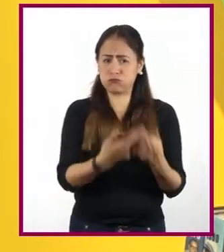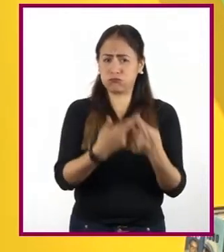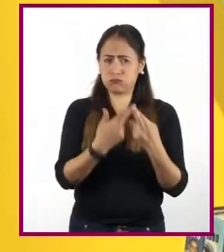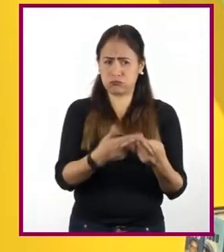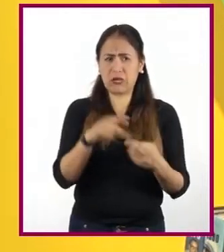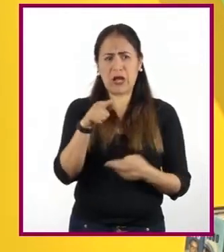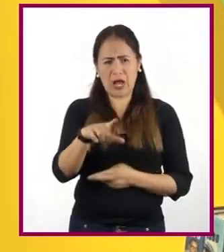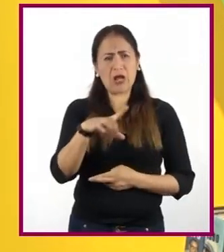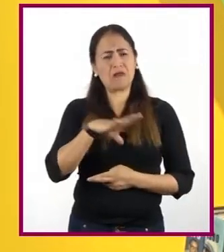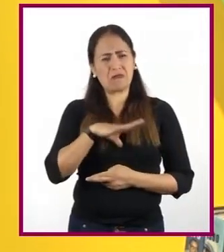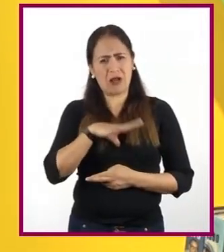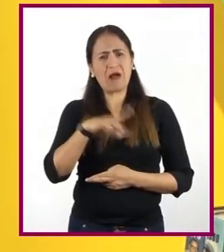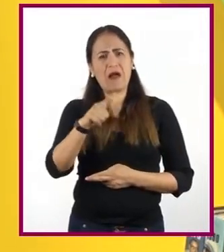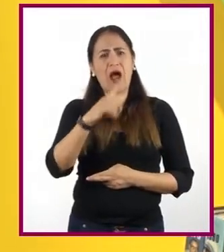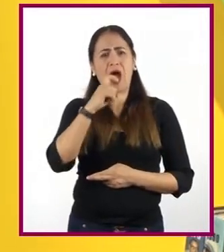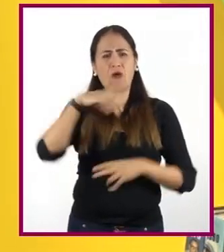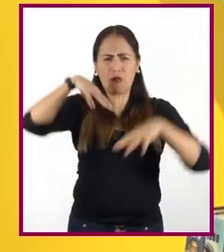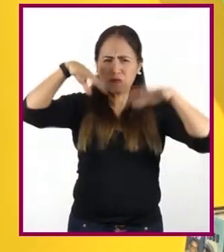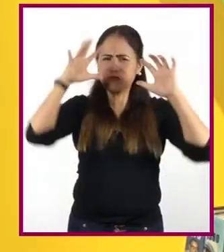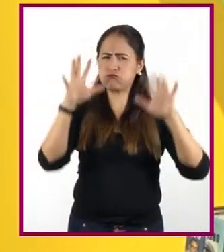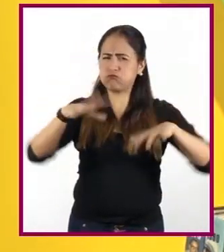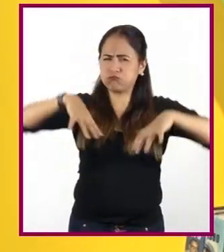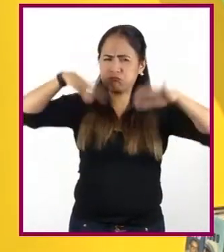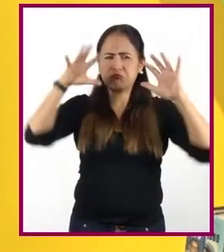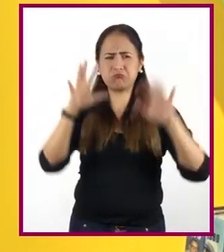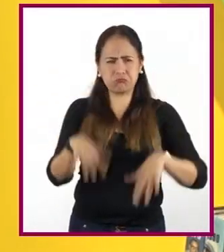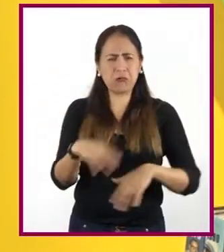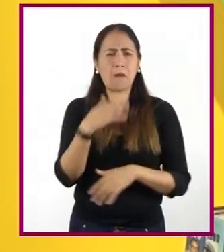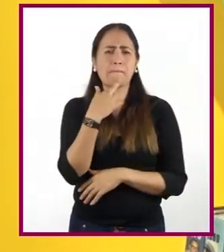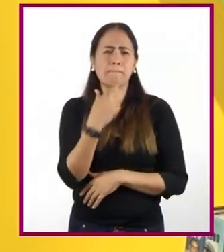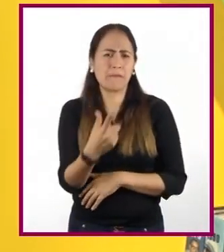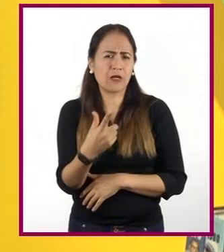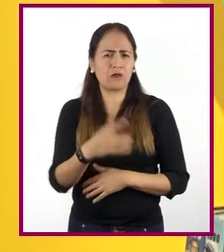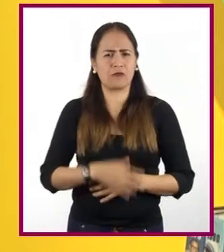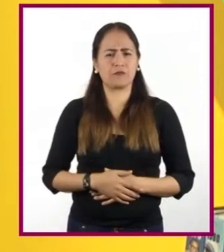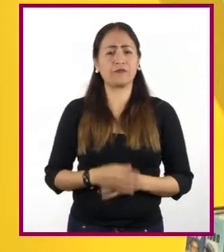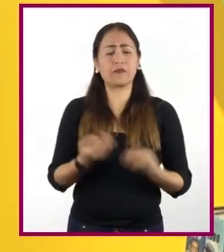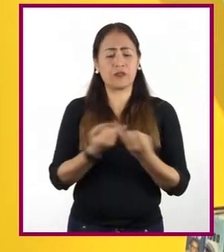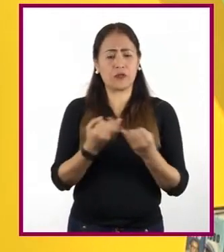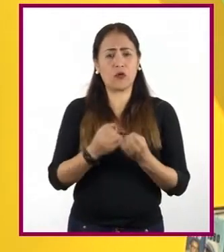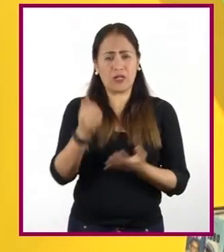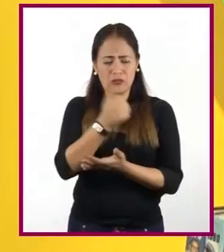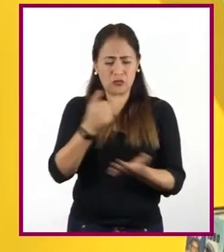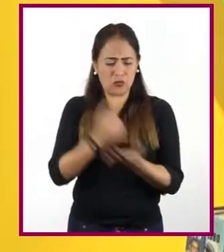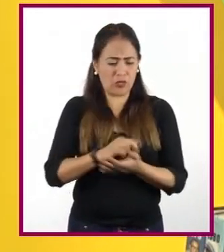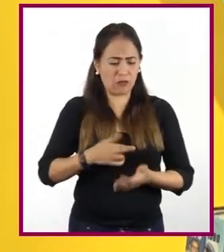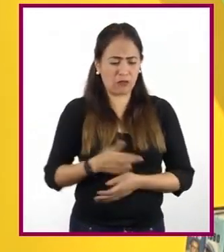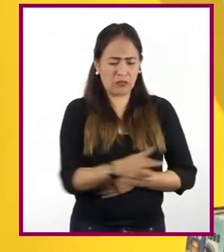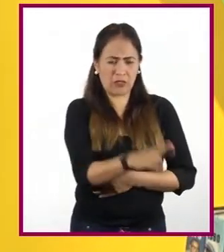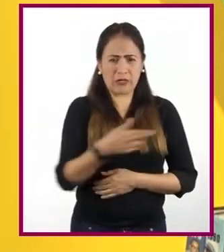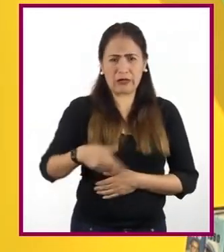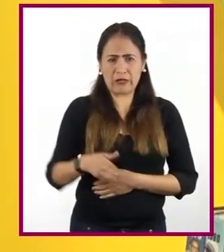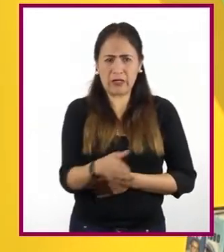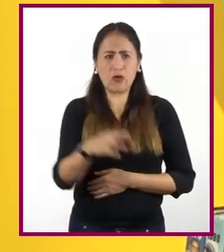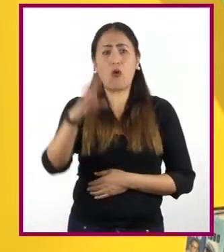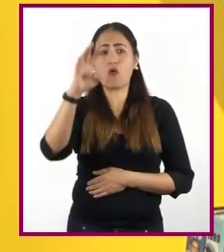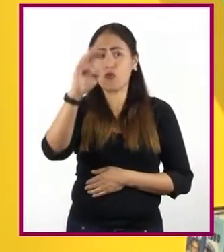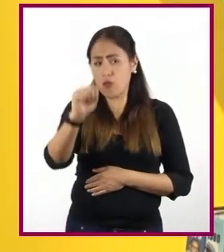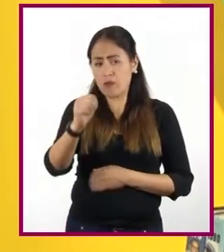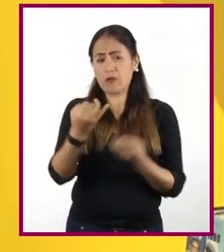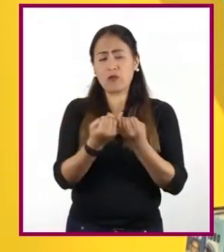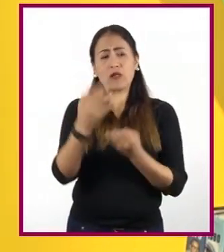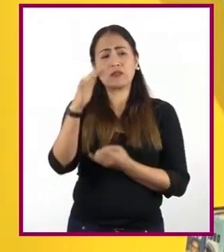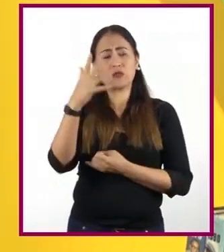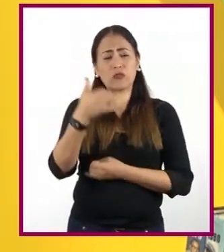mayor precipitación pluvial del país. La ciudad era atravesada por 9 arroyos y al menos 56 manantiales.